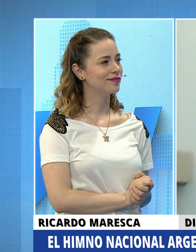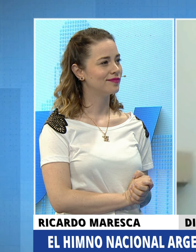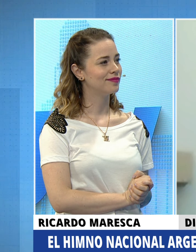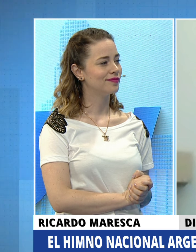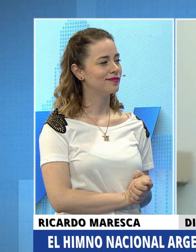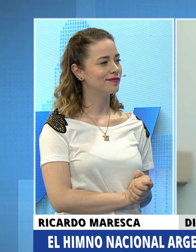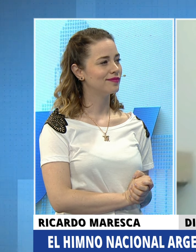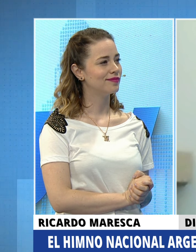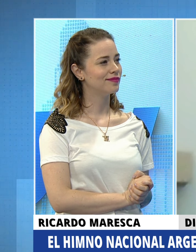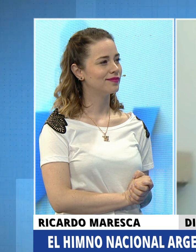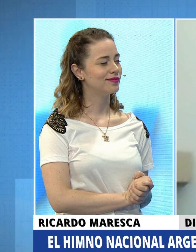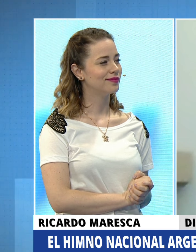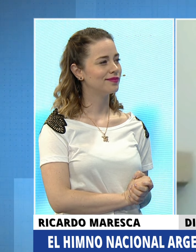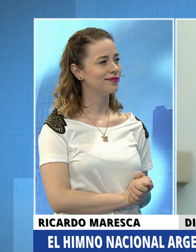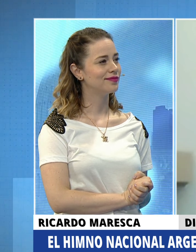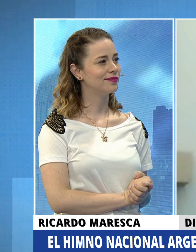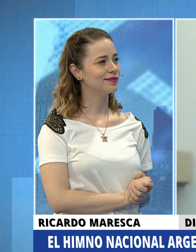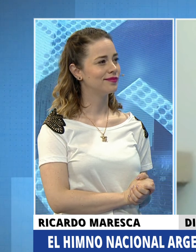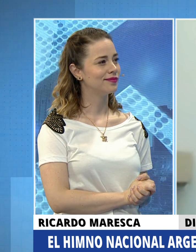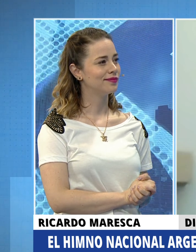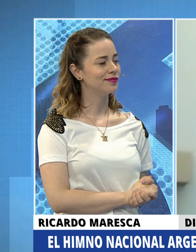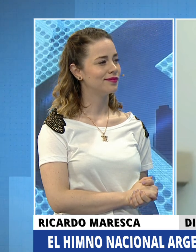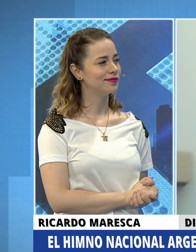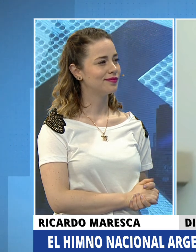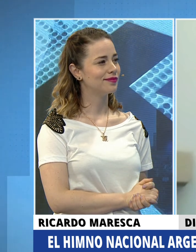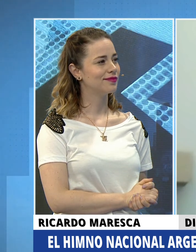lo que nos permitió vernos, encontrarnos,